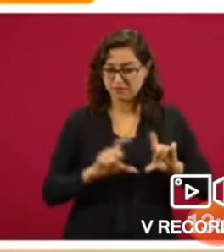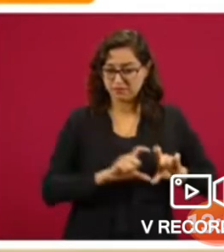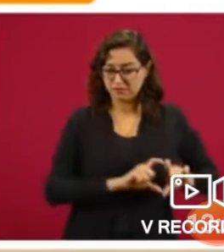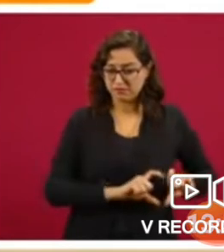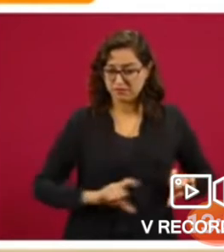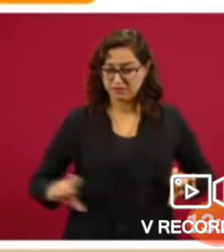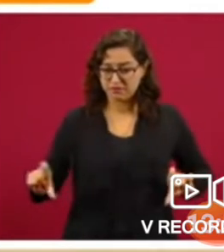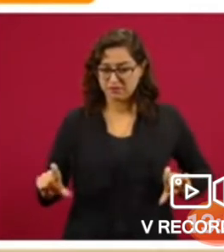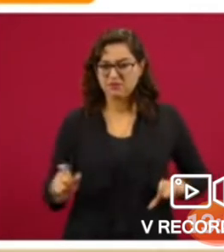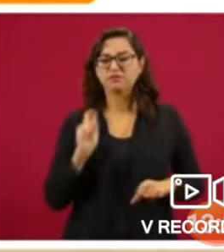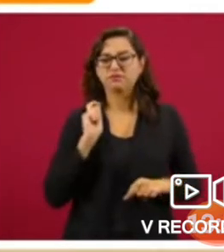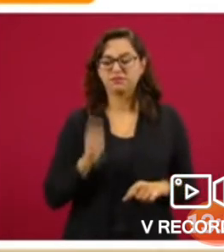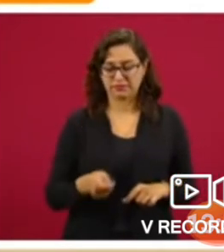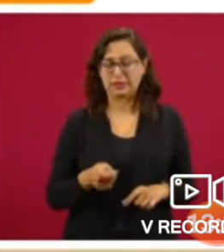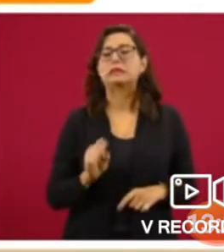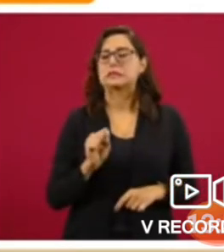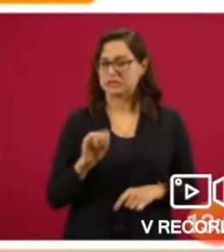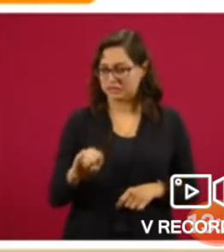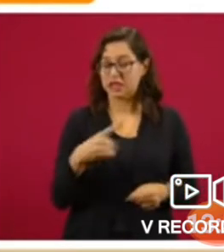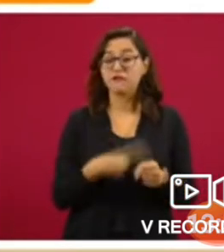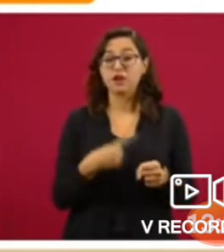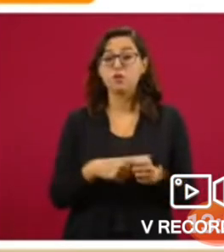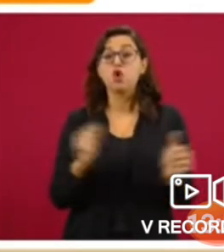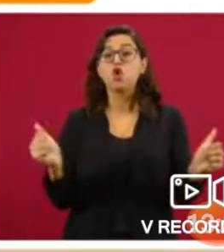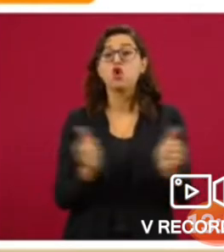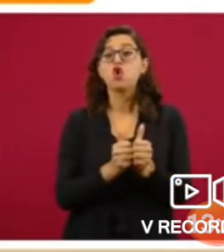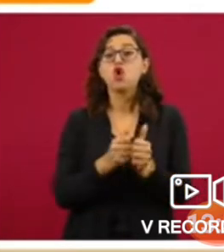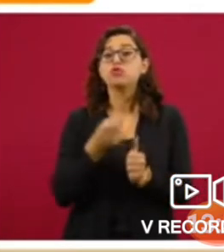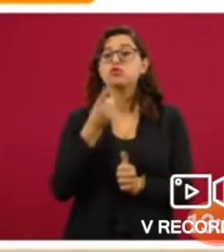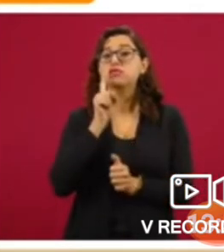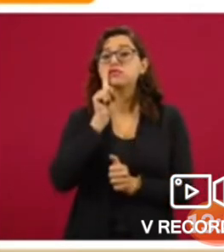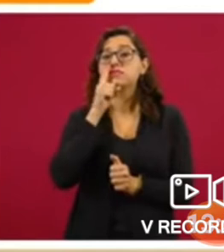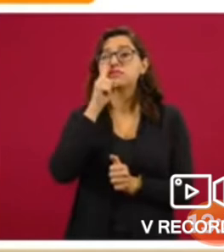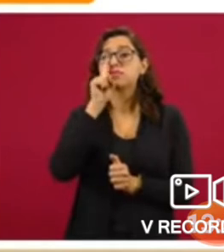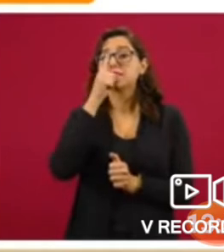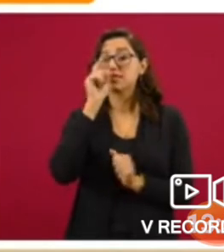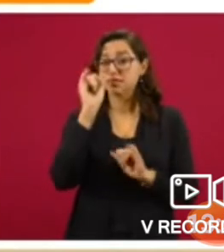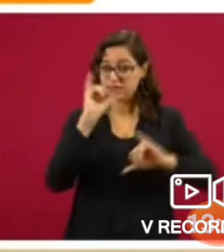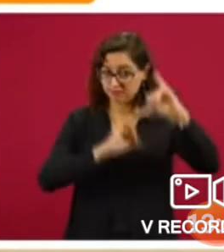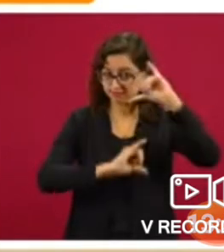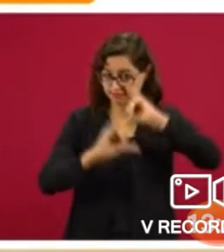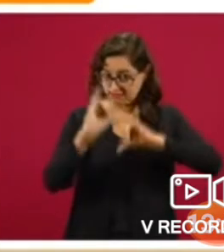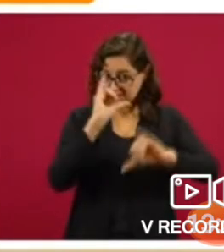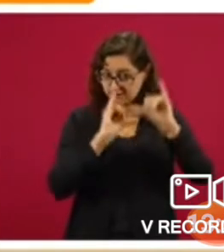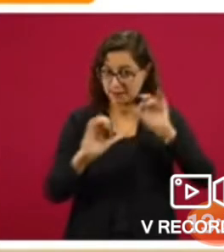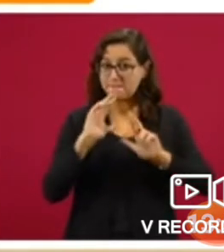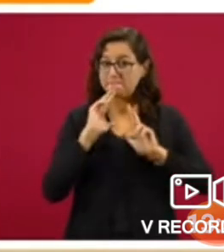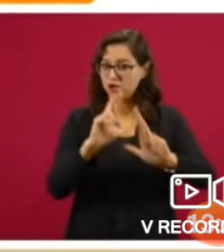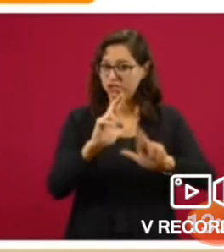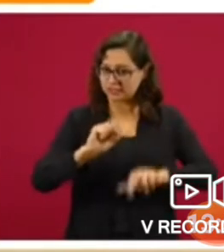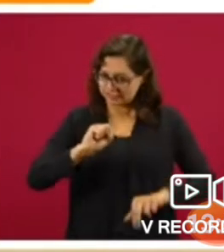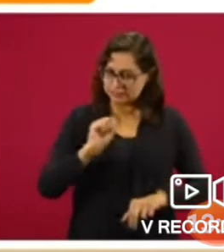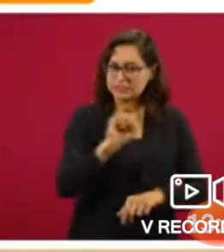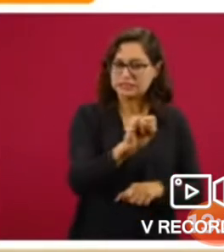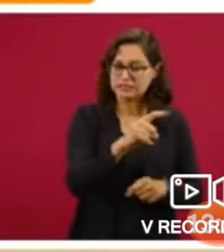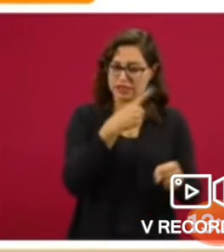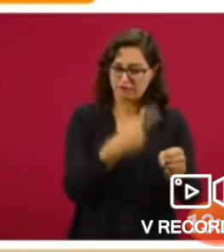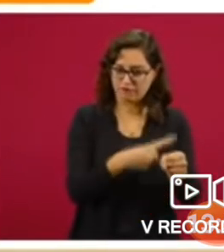que fueron confirmados directamente por laboratorio. Y ahorita hablaremos de las otras modalidades de confirmación.